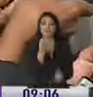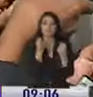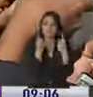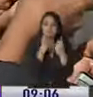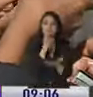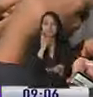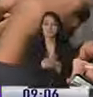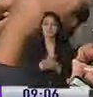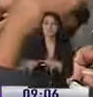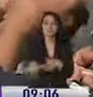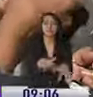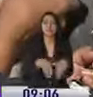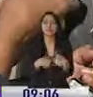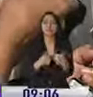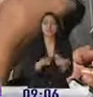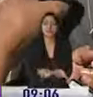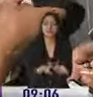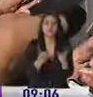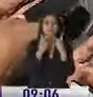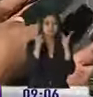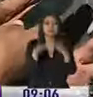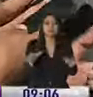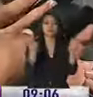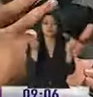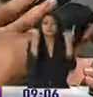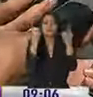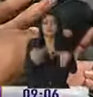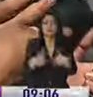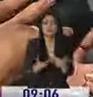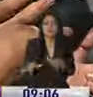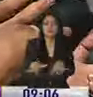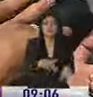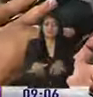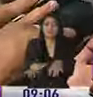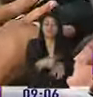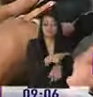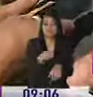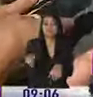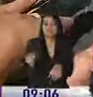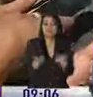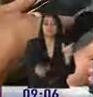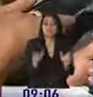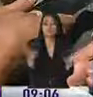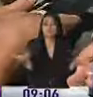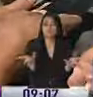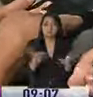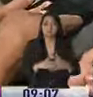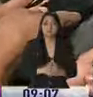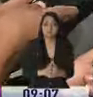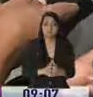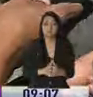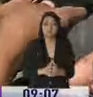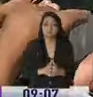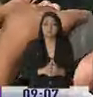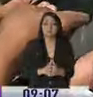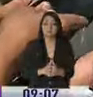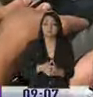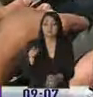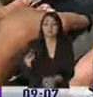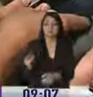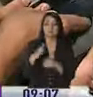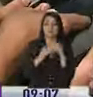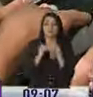hechos, y el público en general que entiende cómo son las actuaciones de estos ciudadanos, le exculpen a Marcelo y